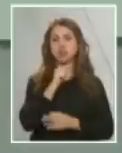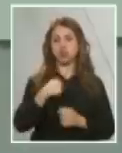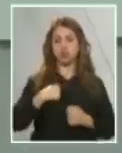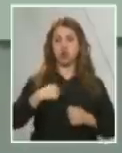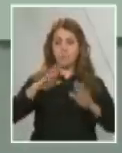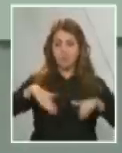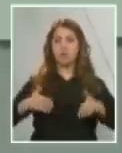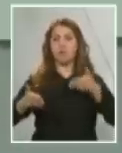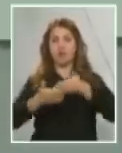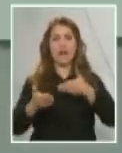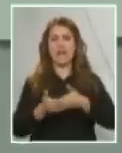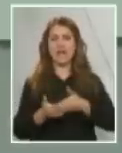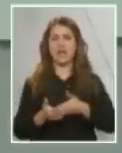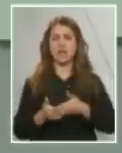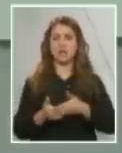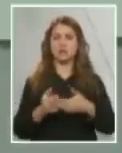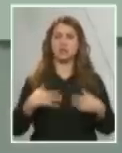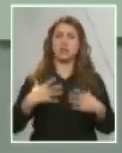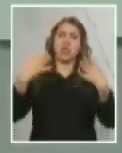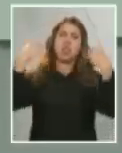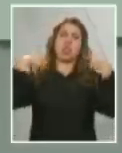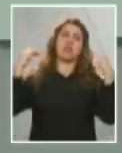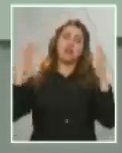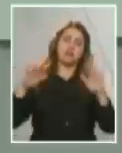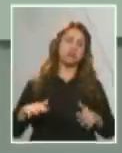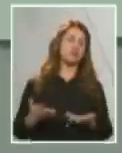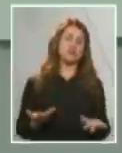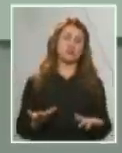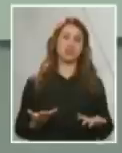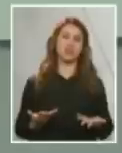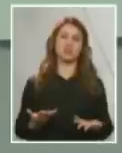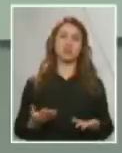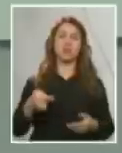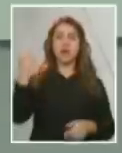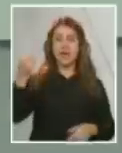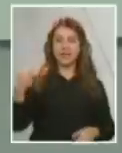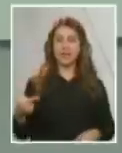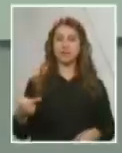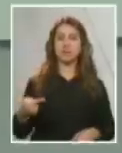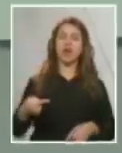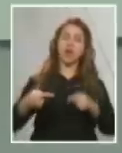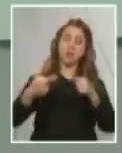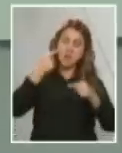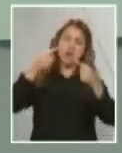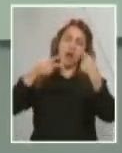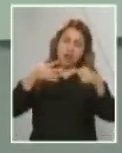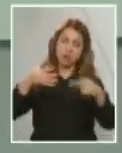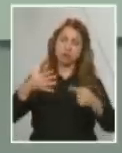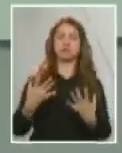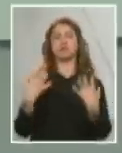barreras no me echo cosas en la espalda, como le digo yo, a la mochila.